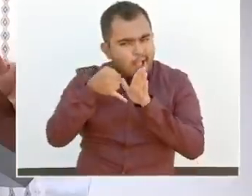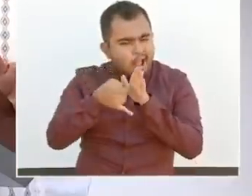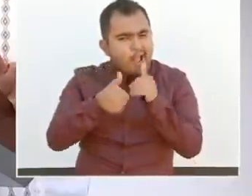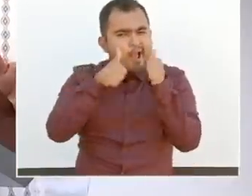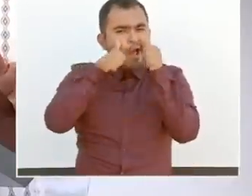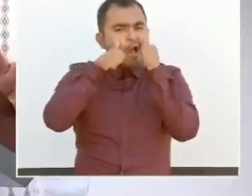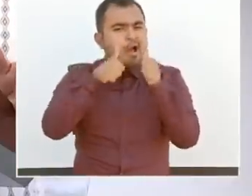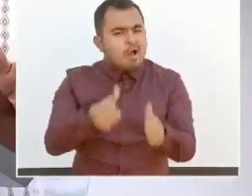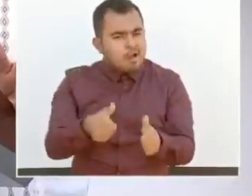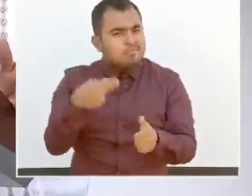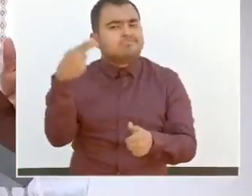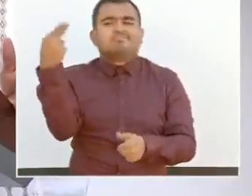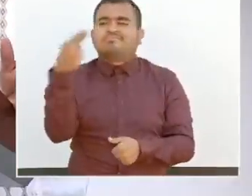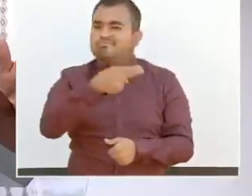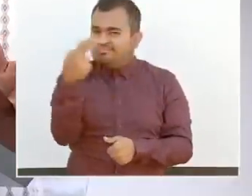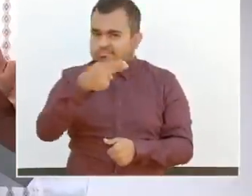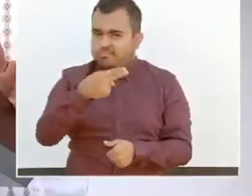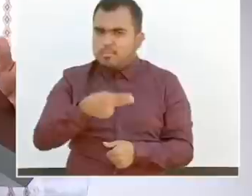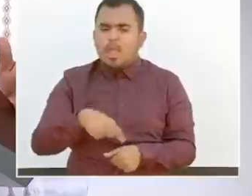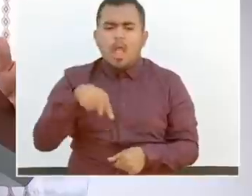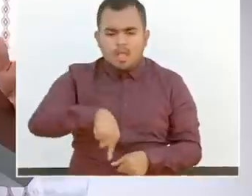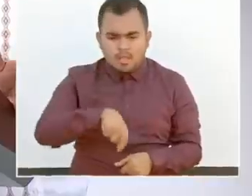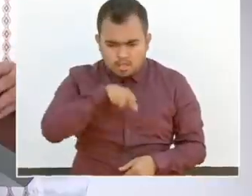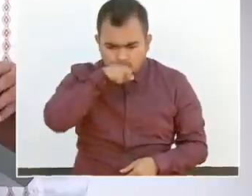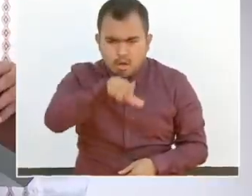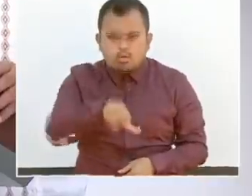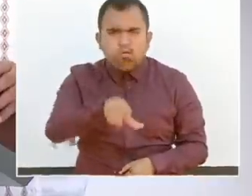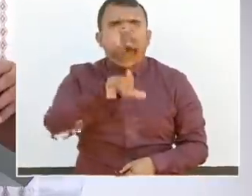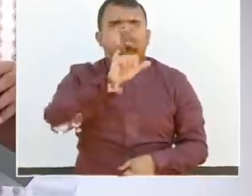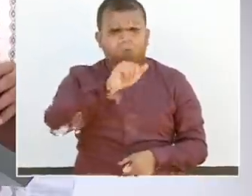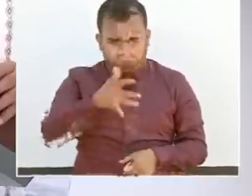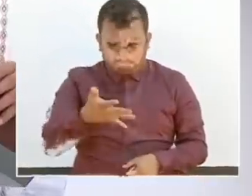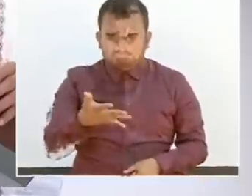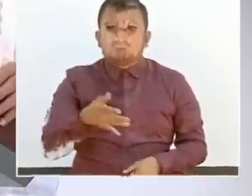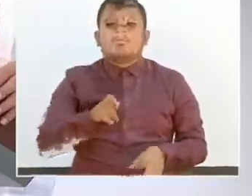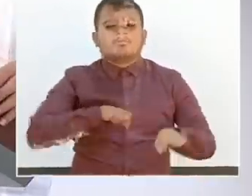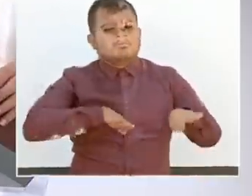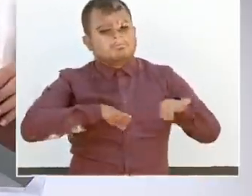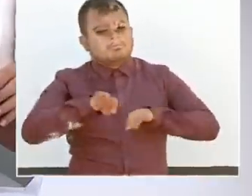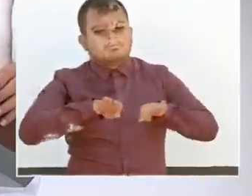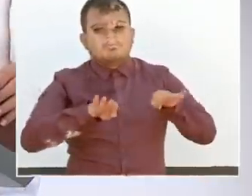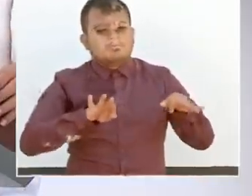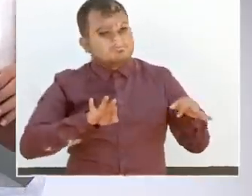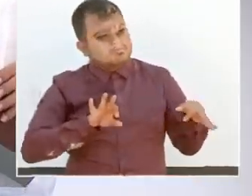Y aquí en Jalisco lo estamos haciendo en coordinación con el